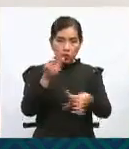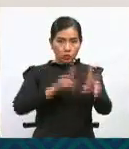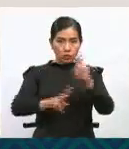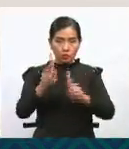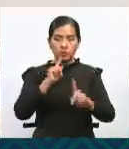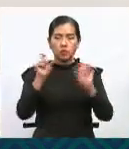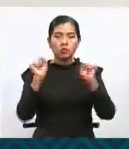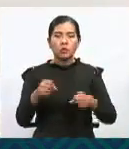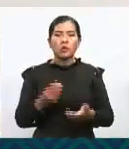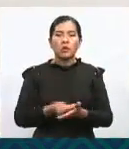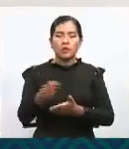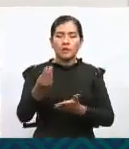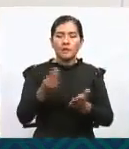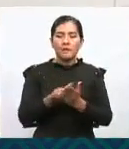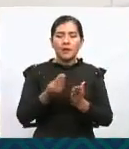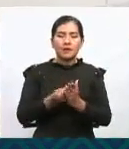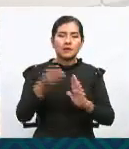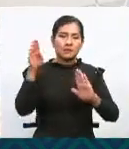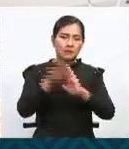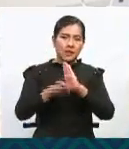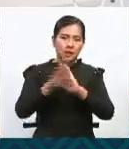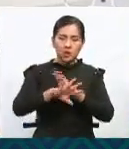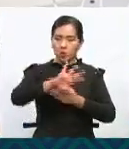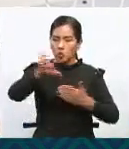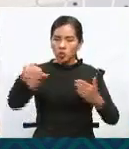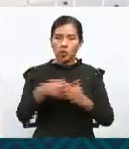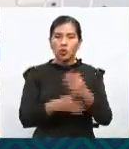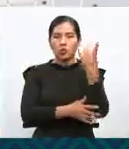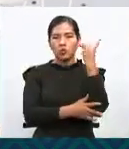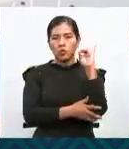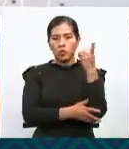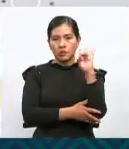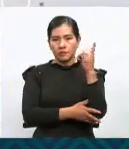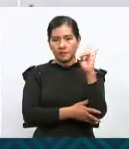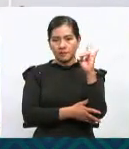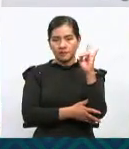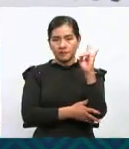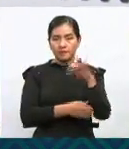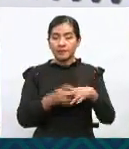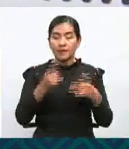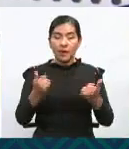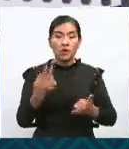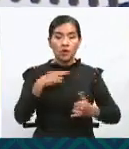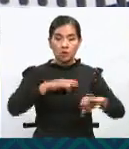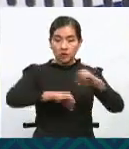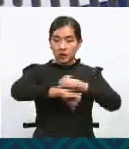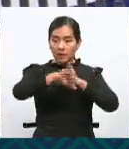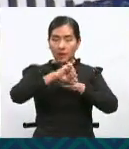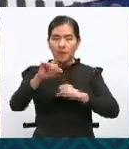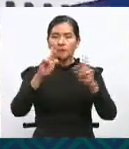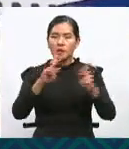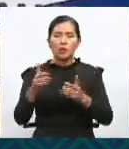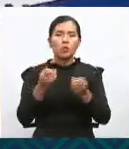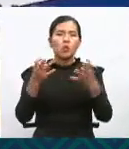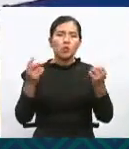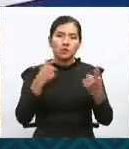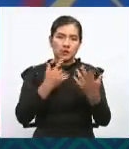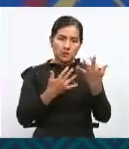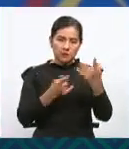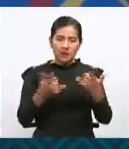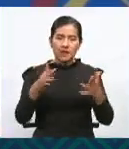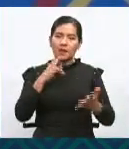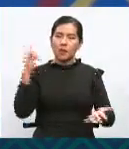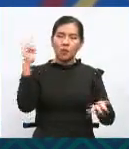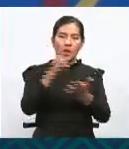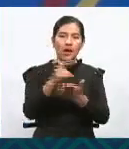cuente con pasajes a mitad de precio a todo el territorio nacional. Una campaña que espera mucha gente, que son los vuelos azules,